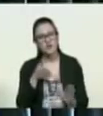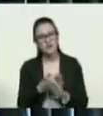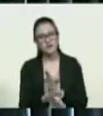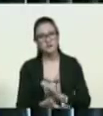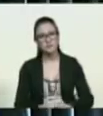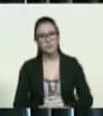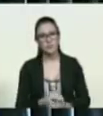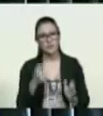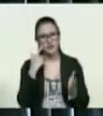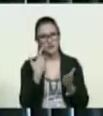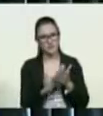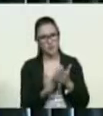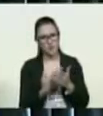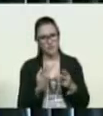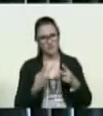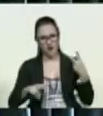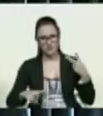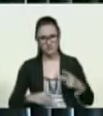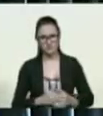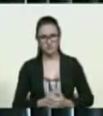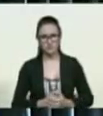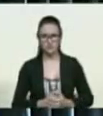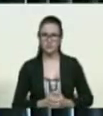¿Que el testimonio de Requesén es falso? Lo reto.